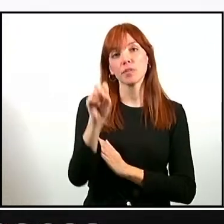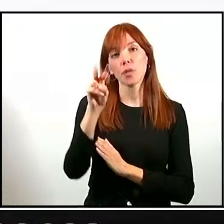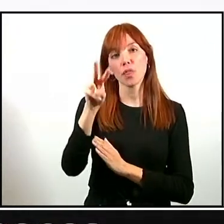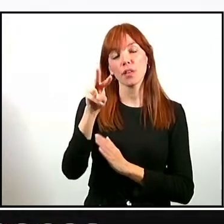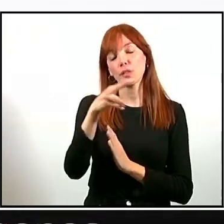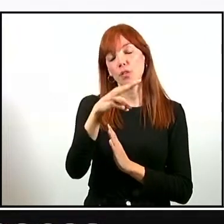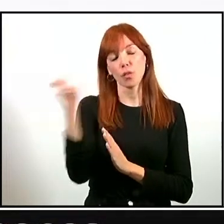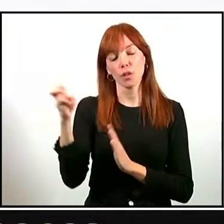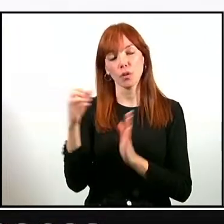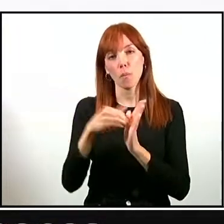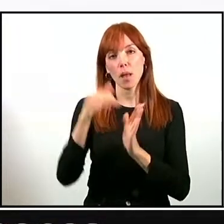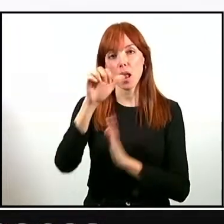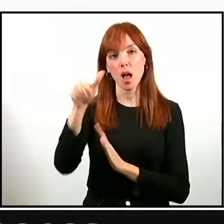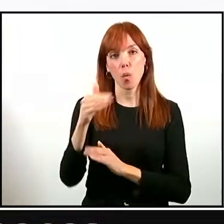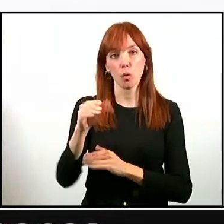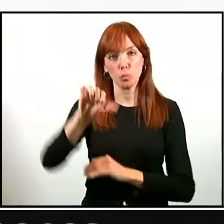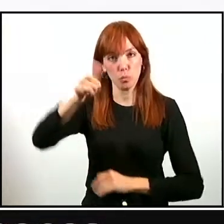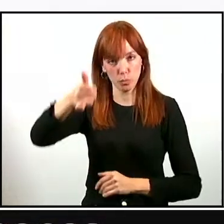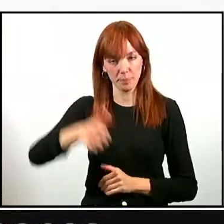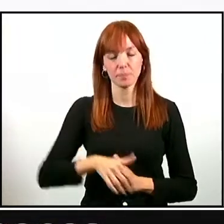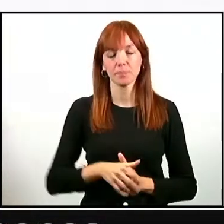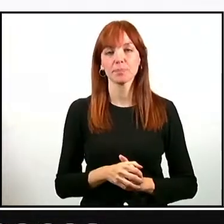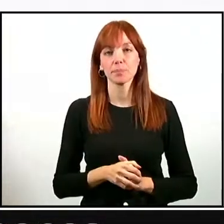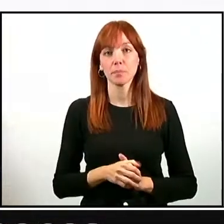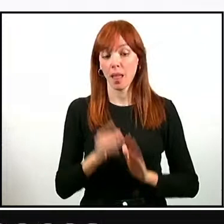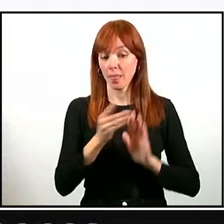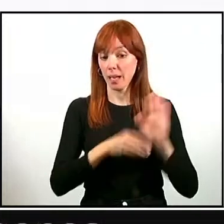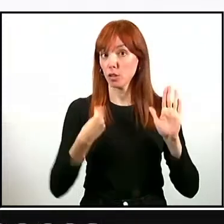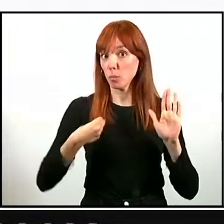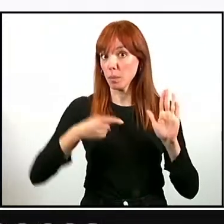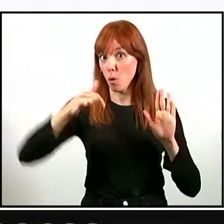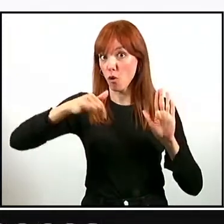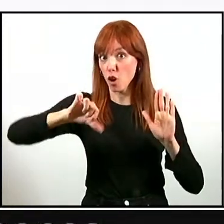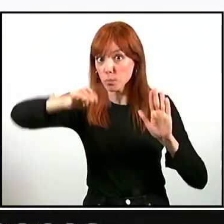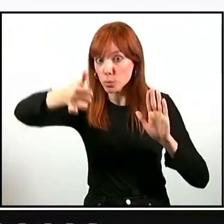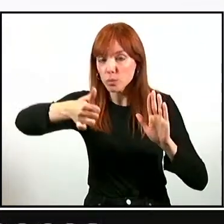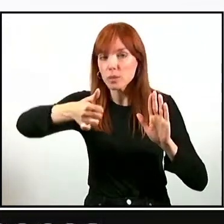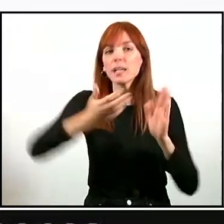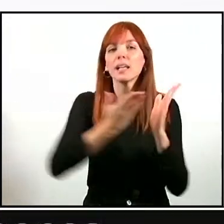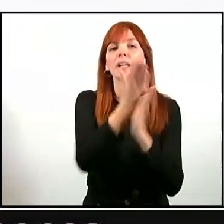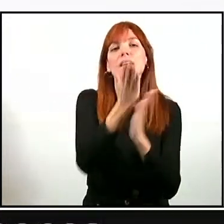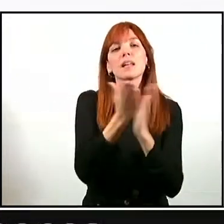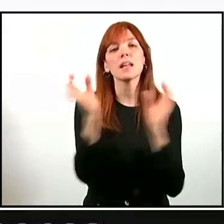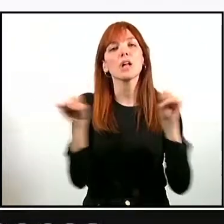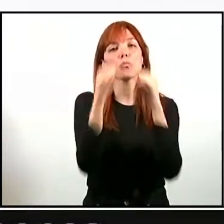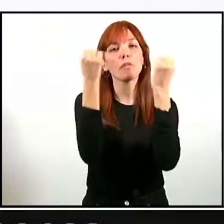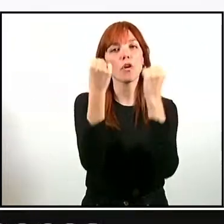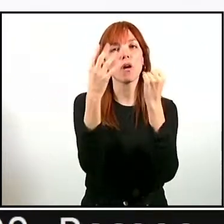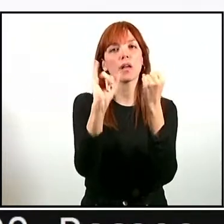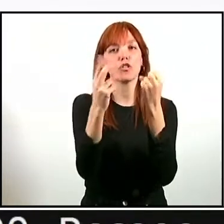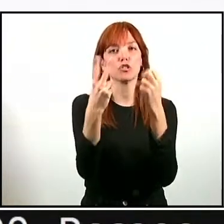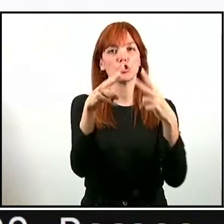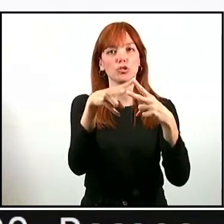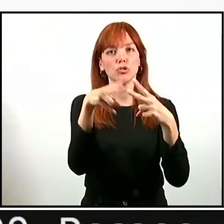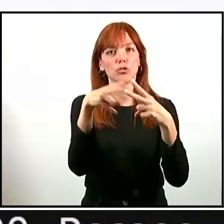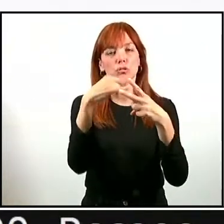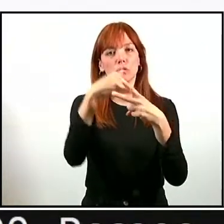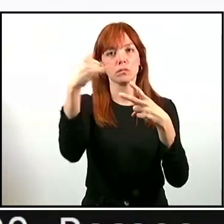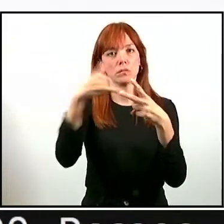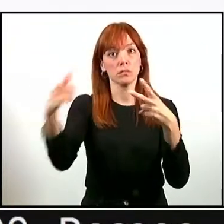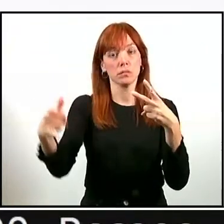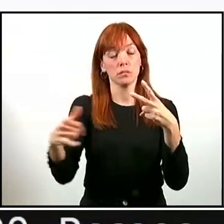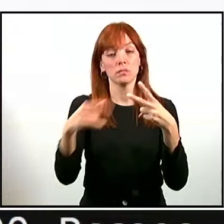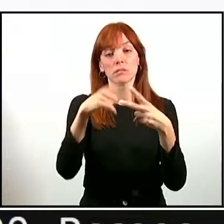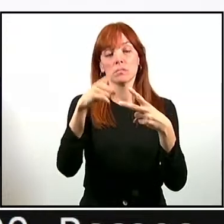4.200.000 euros. Este decreto recoge dos líneas de actuación. De estos 4.200.000 euros habrá